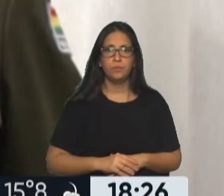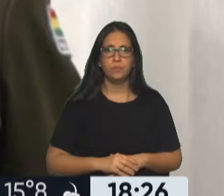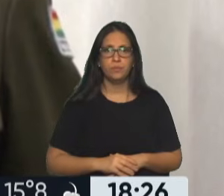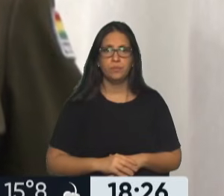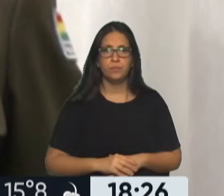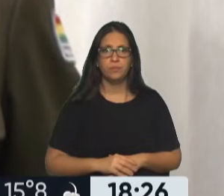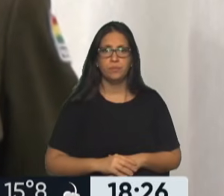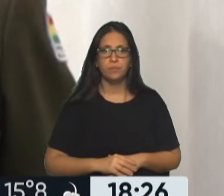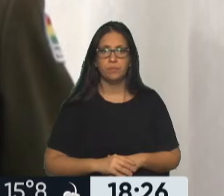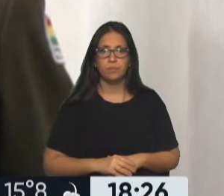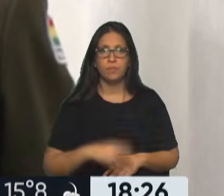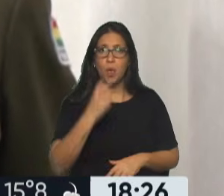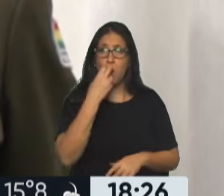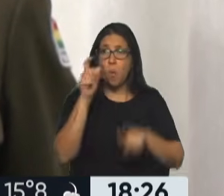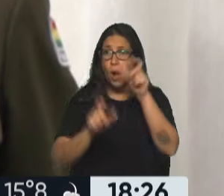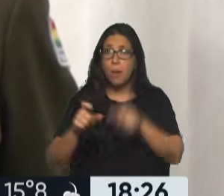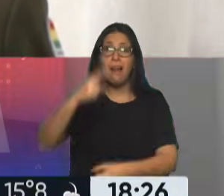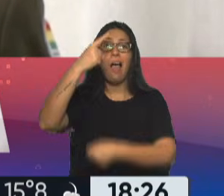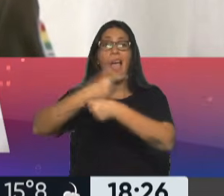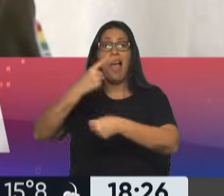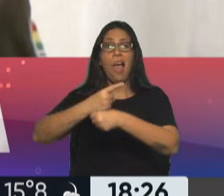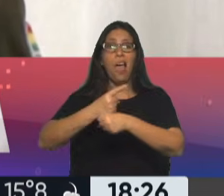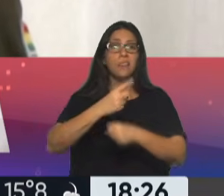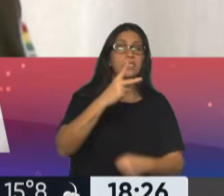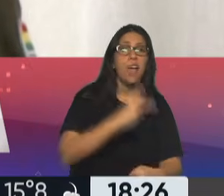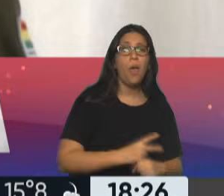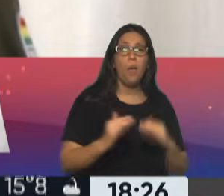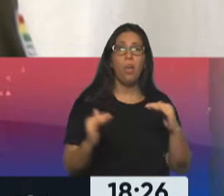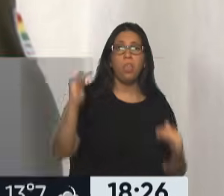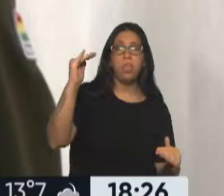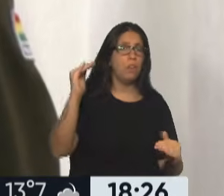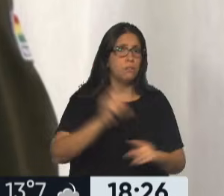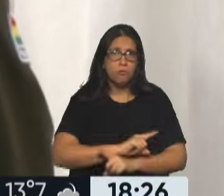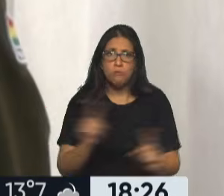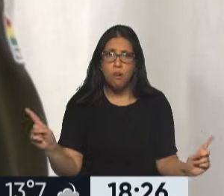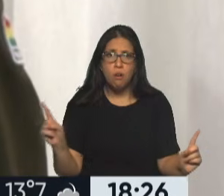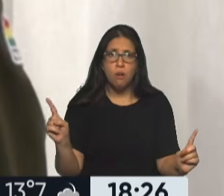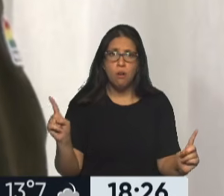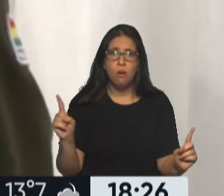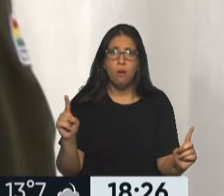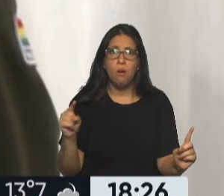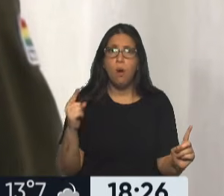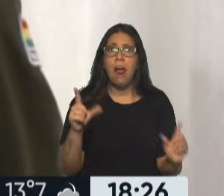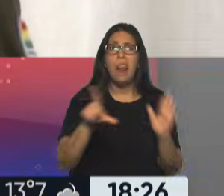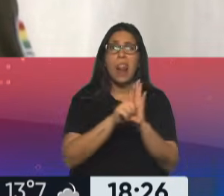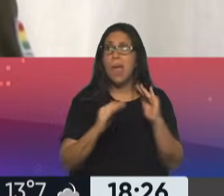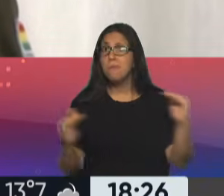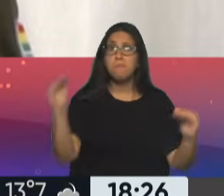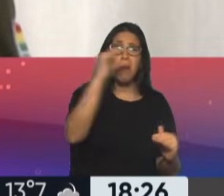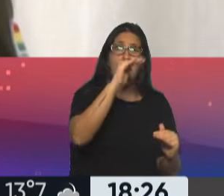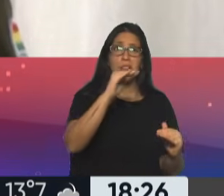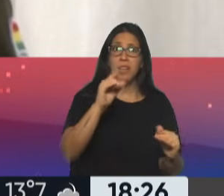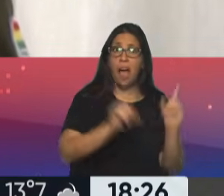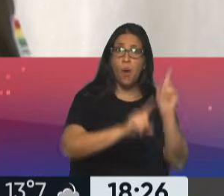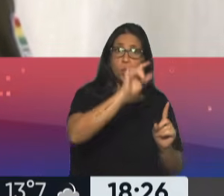No puede haber bolivianos de primera y de segunda. No puede haber bolivianos que estén por encima de la ley, por